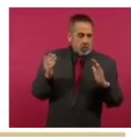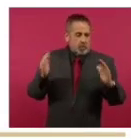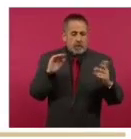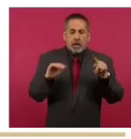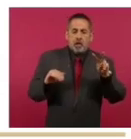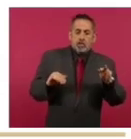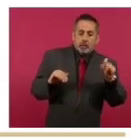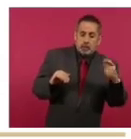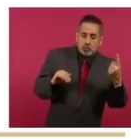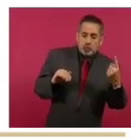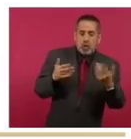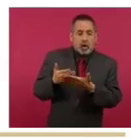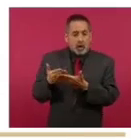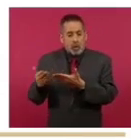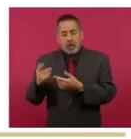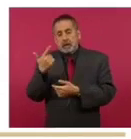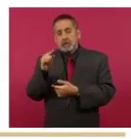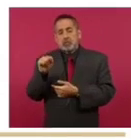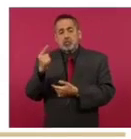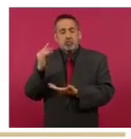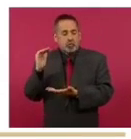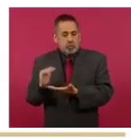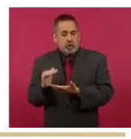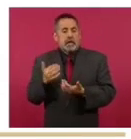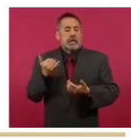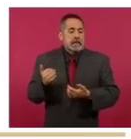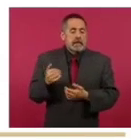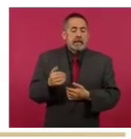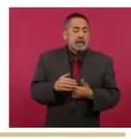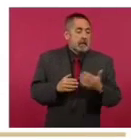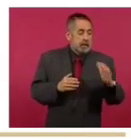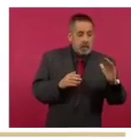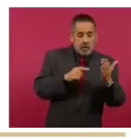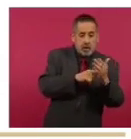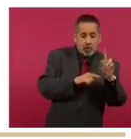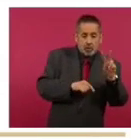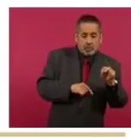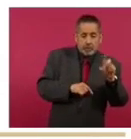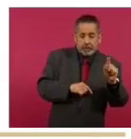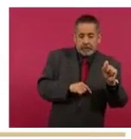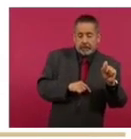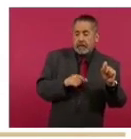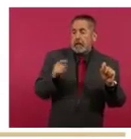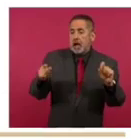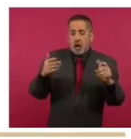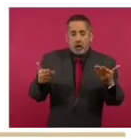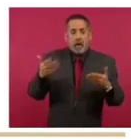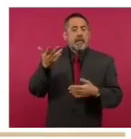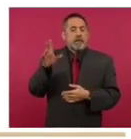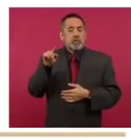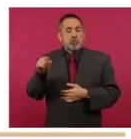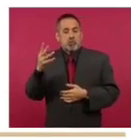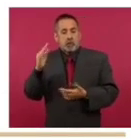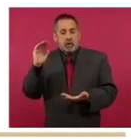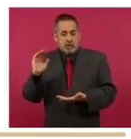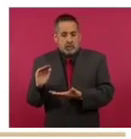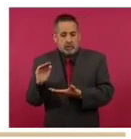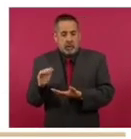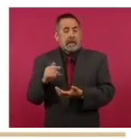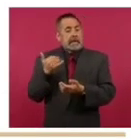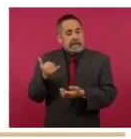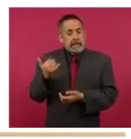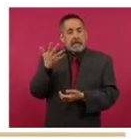2021 y menos 10.4 con respecto al 2020 y menos 10.8